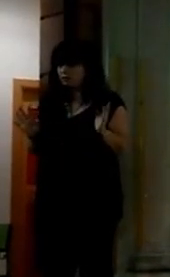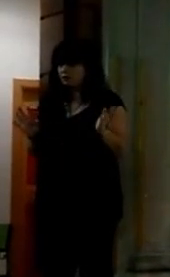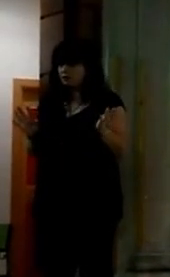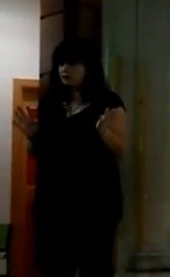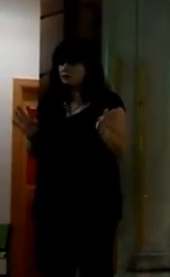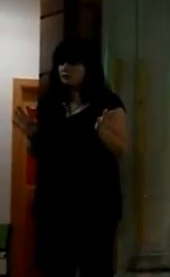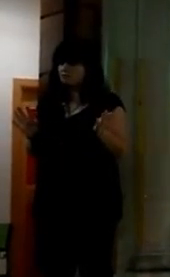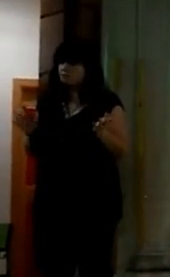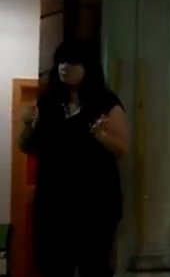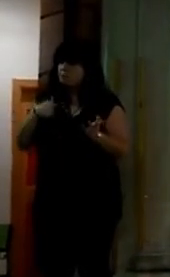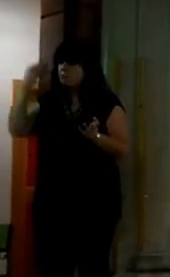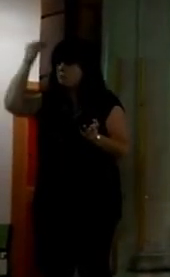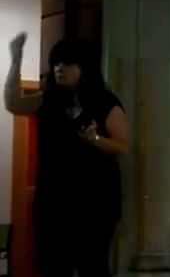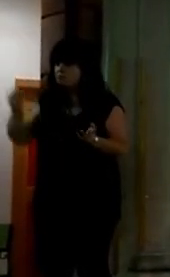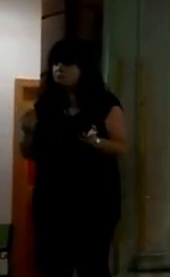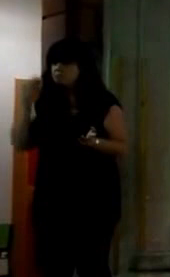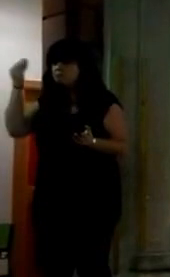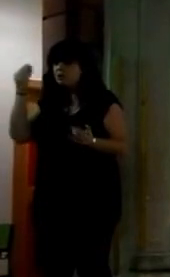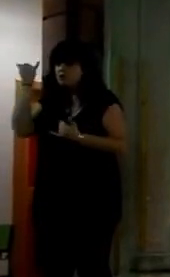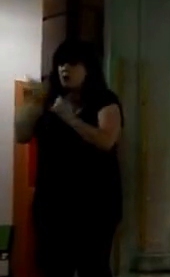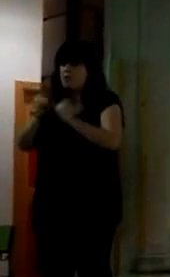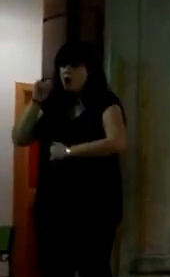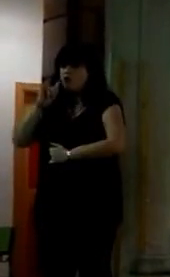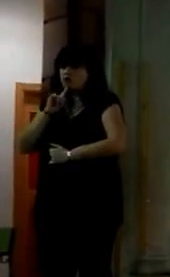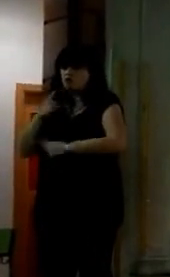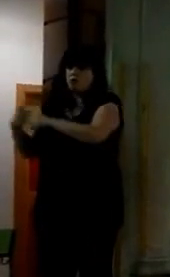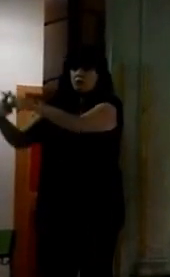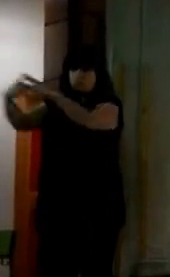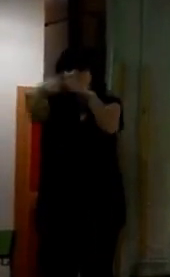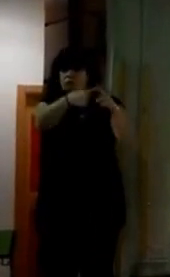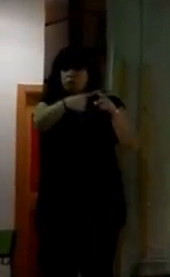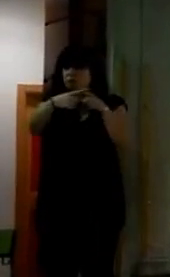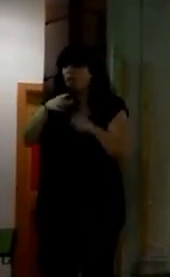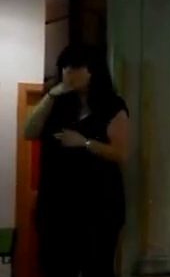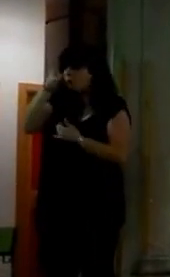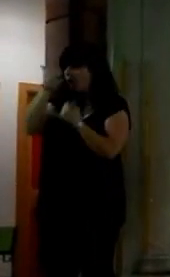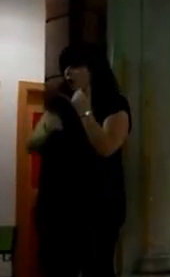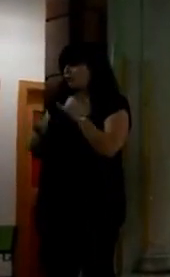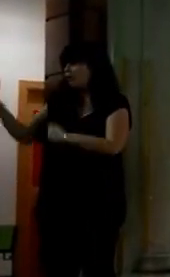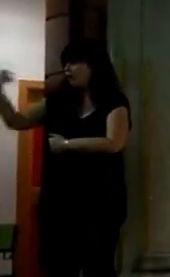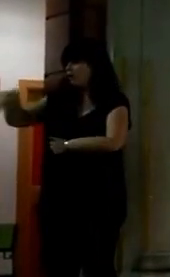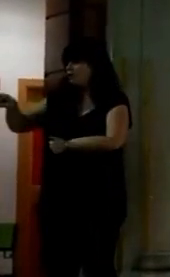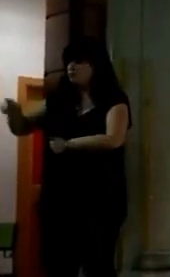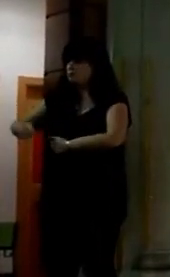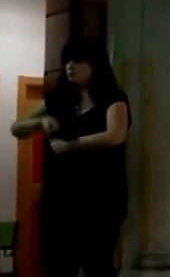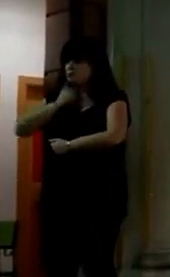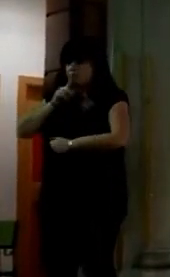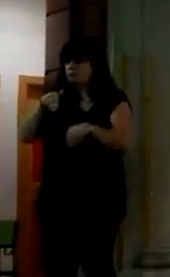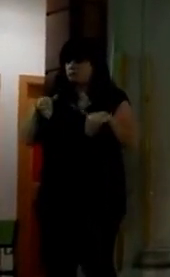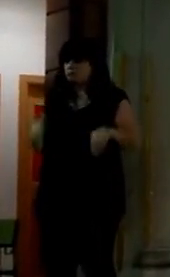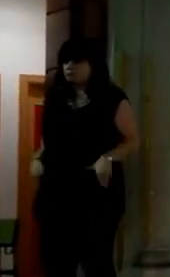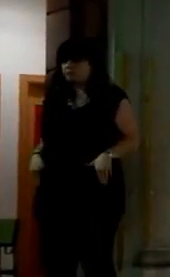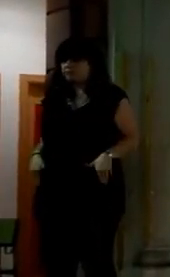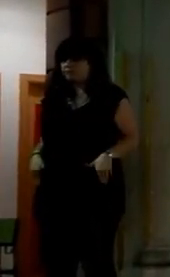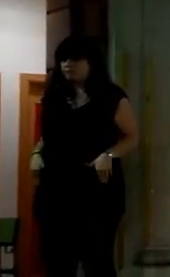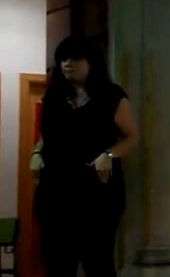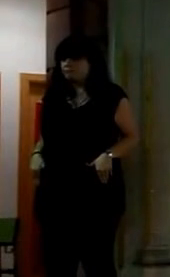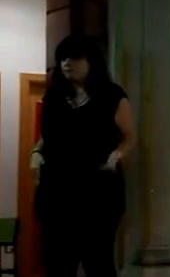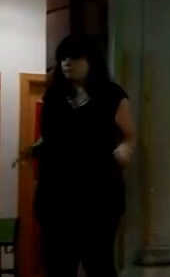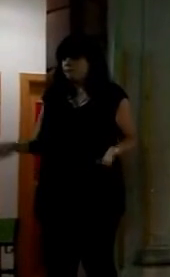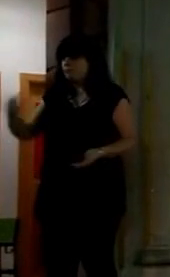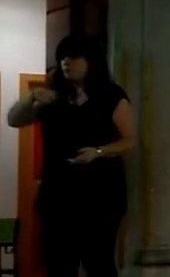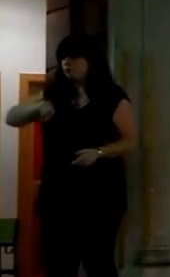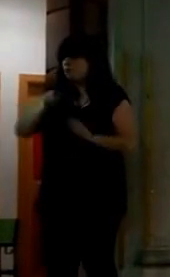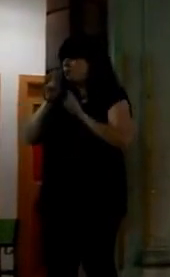comparto a sordeira coa maioría de vos, porque non dixeron absolutamente nada para nós,